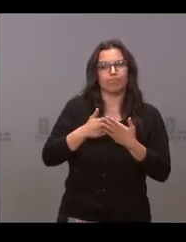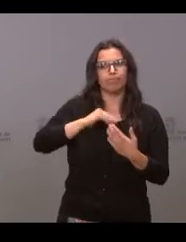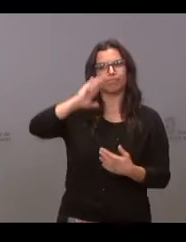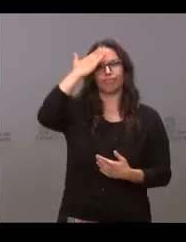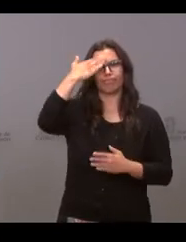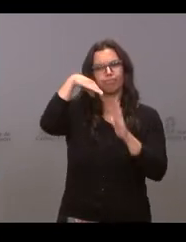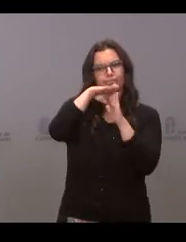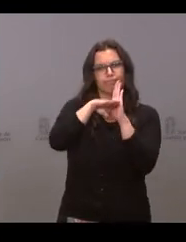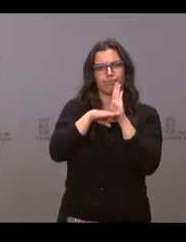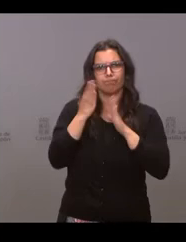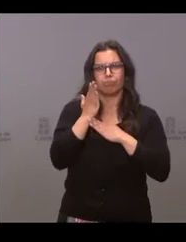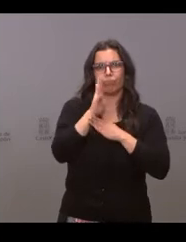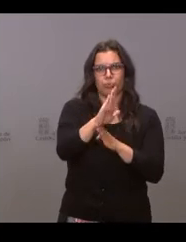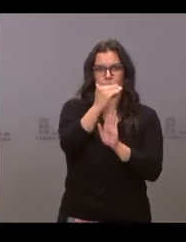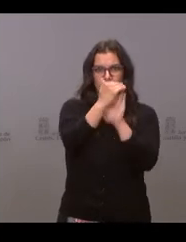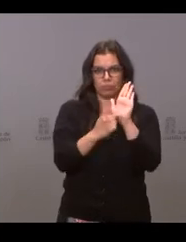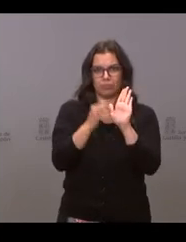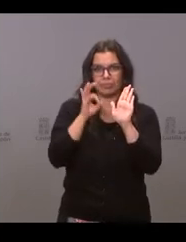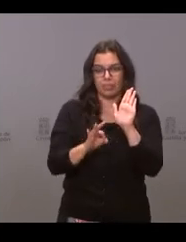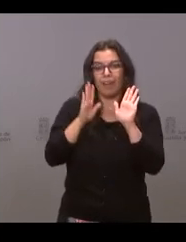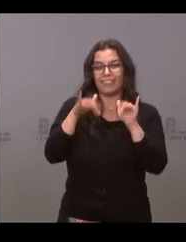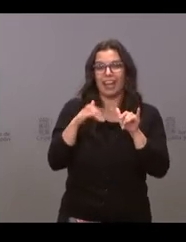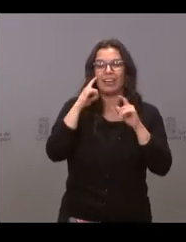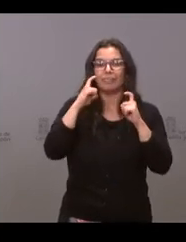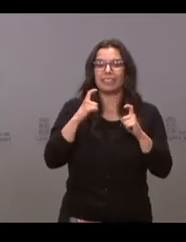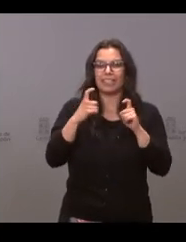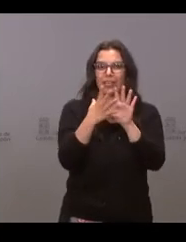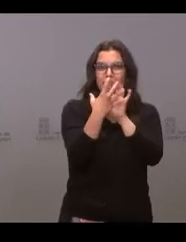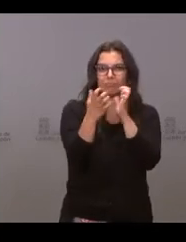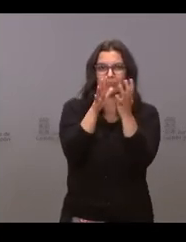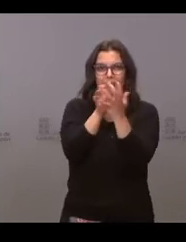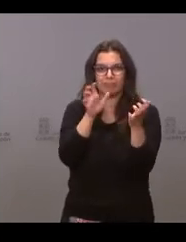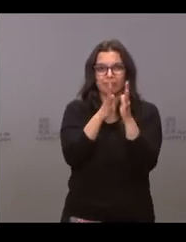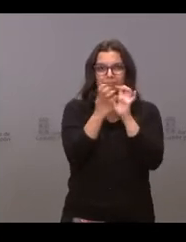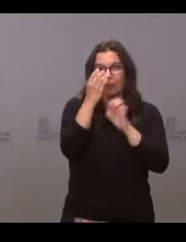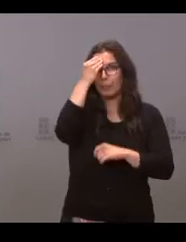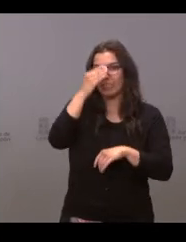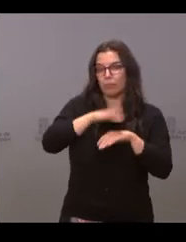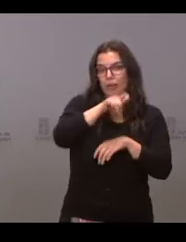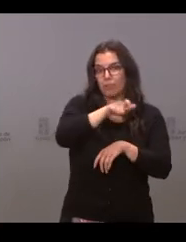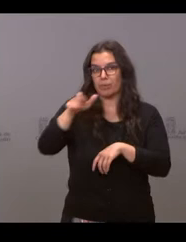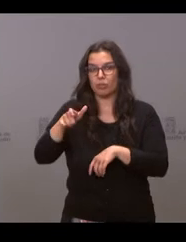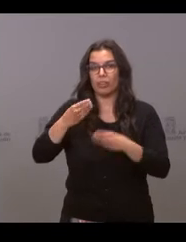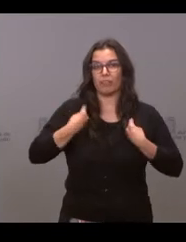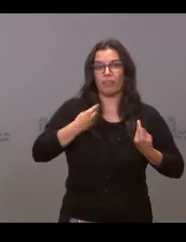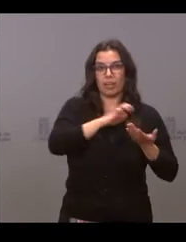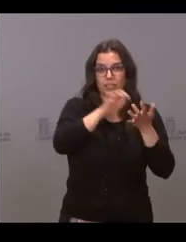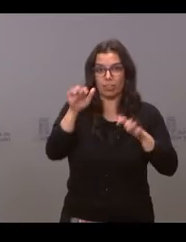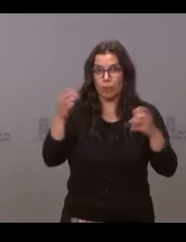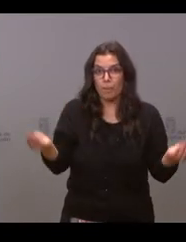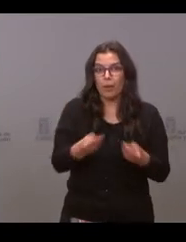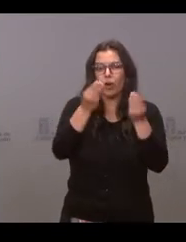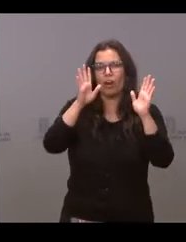y al final buscando el consenso de todos y solamente pensando en los ciudadanos de nuestra comunidad hemos